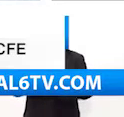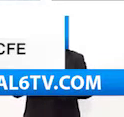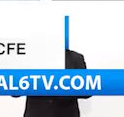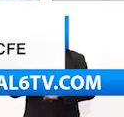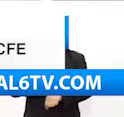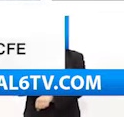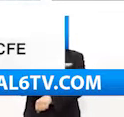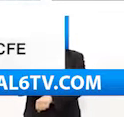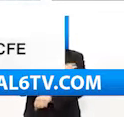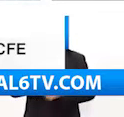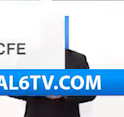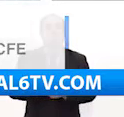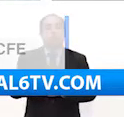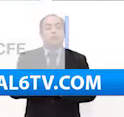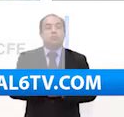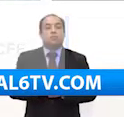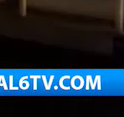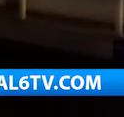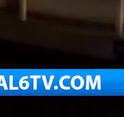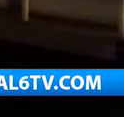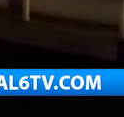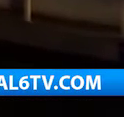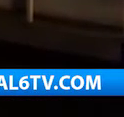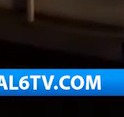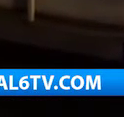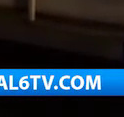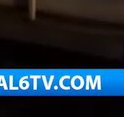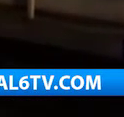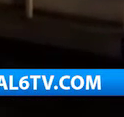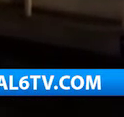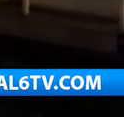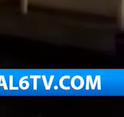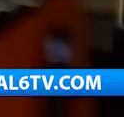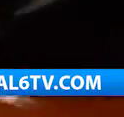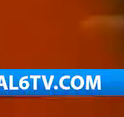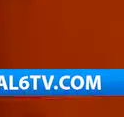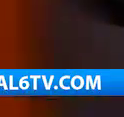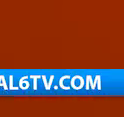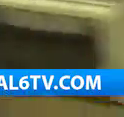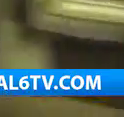del servicio de energía eléctrica en las líneas 1, 2 y 3. Reportó para Canal 6, Antonio Esquivel.